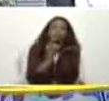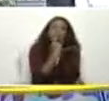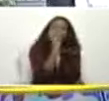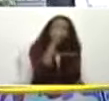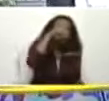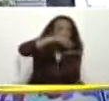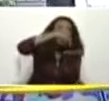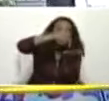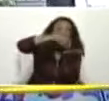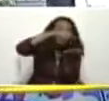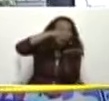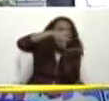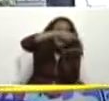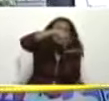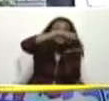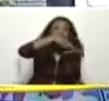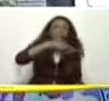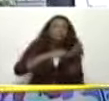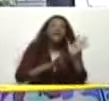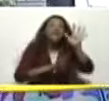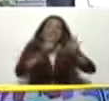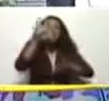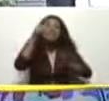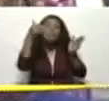científico. Hoy por hoy tenemos más de